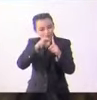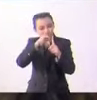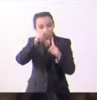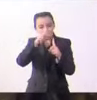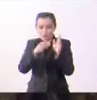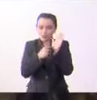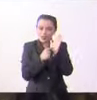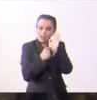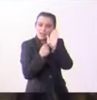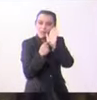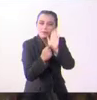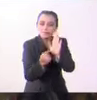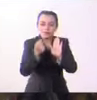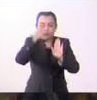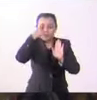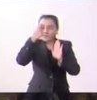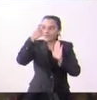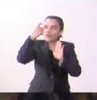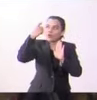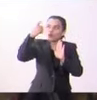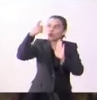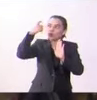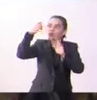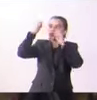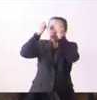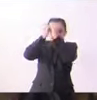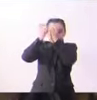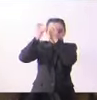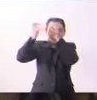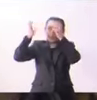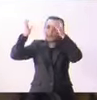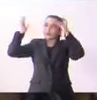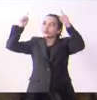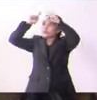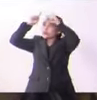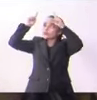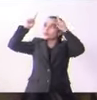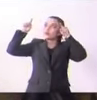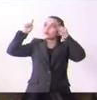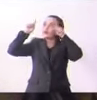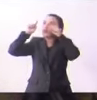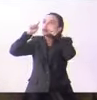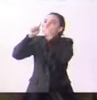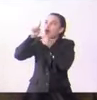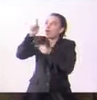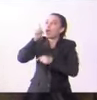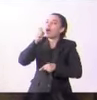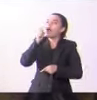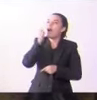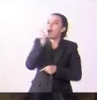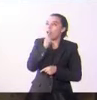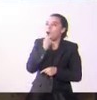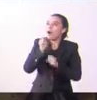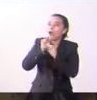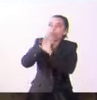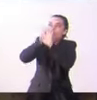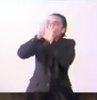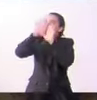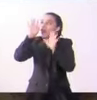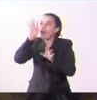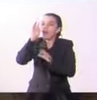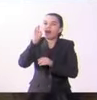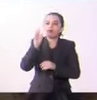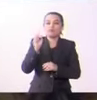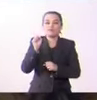cuadro de esa época. También, para que podamos constatar esto, podemos ver pinturas de esa época, y esas pinturas son un